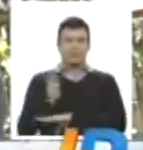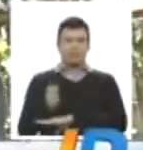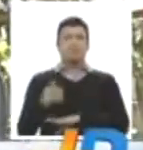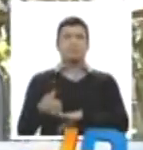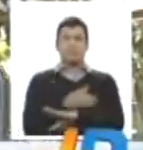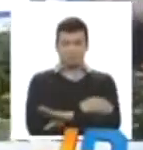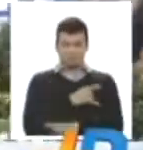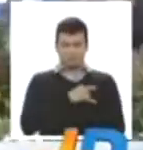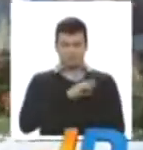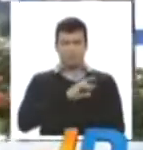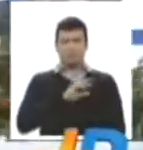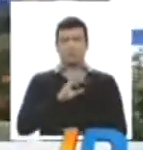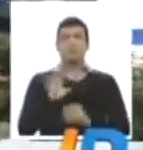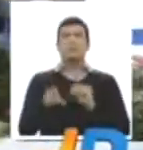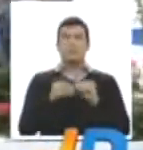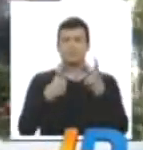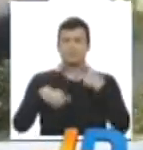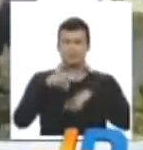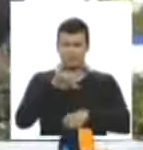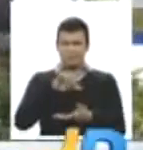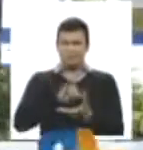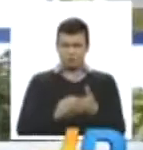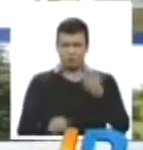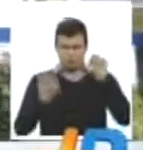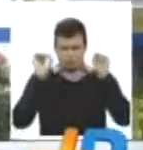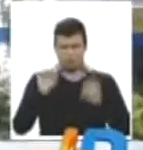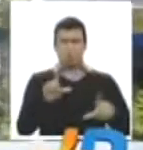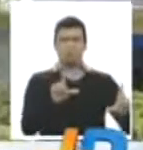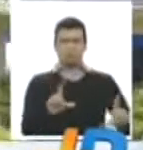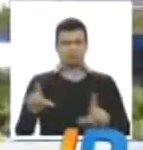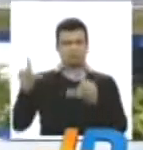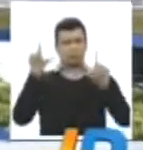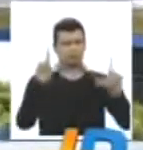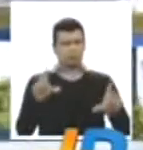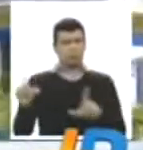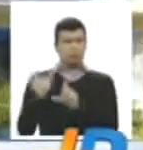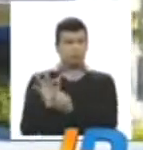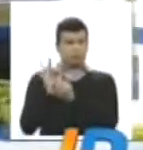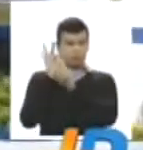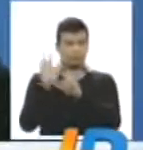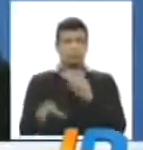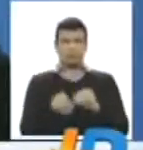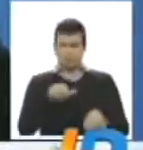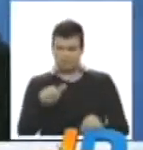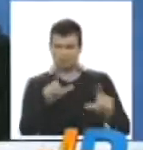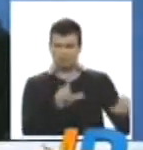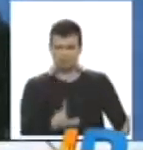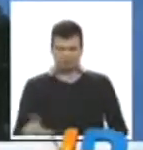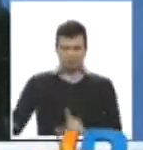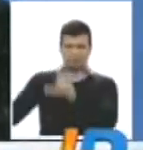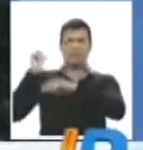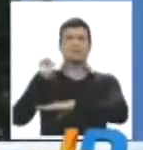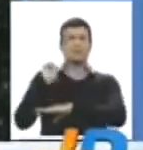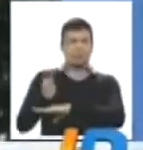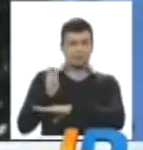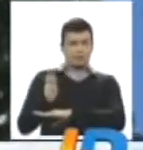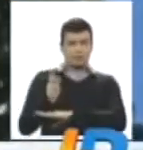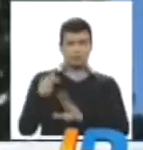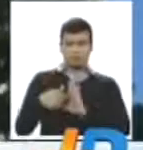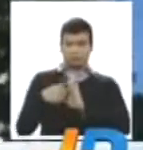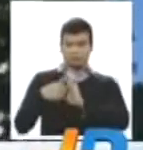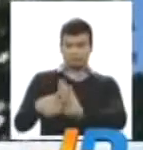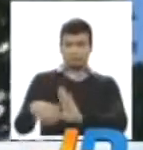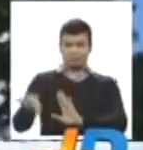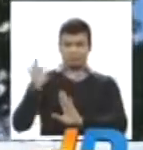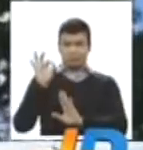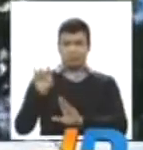Universidad de Santiago de Cali, así como la creación de maestrías, especializaciones y un doctorado en Derecho, donde además los